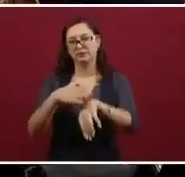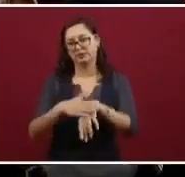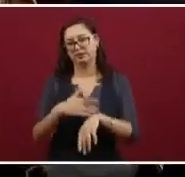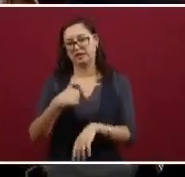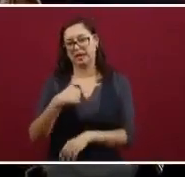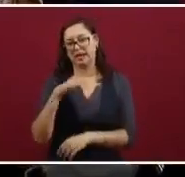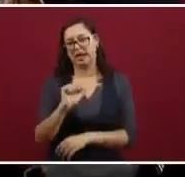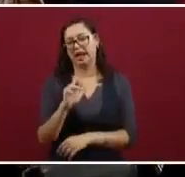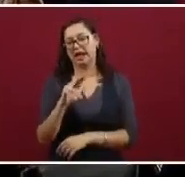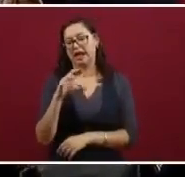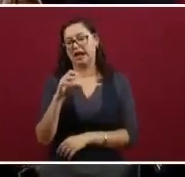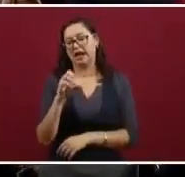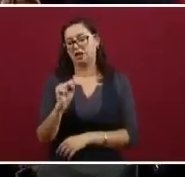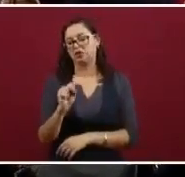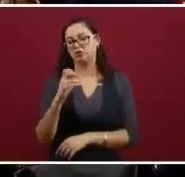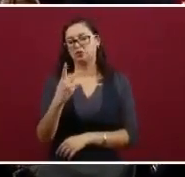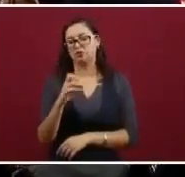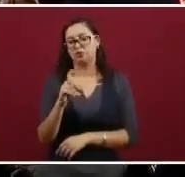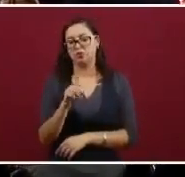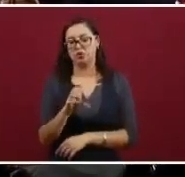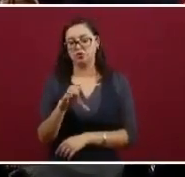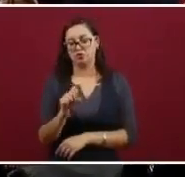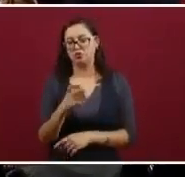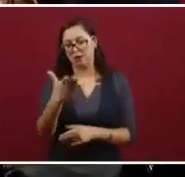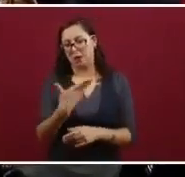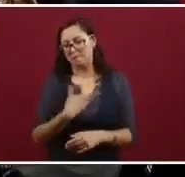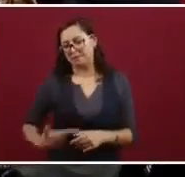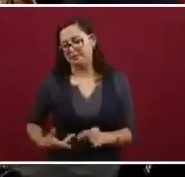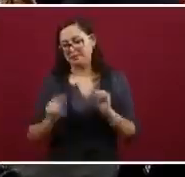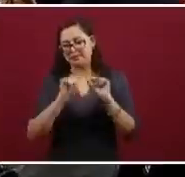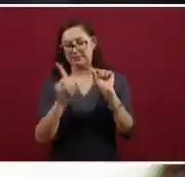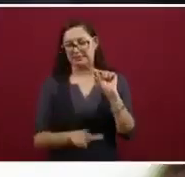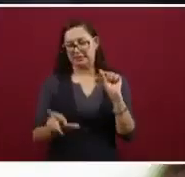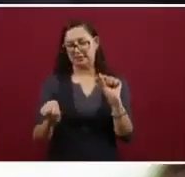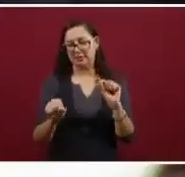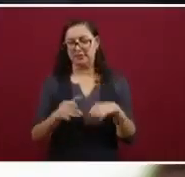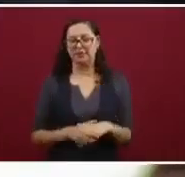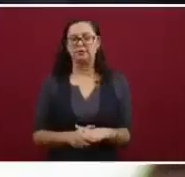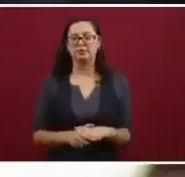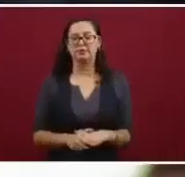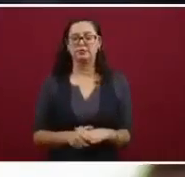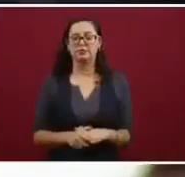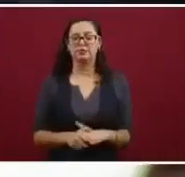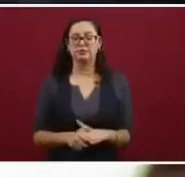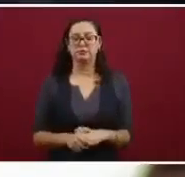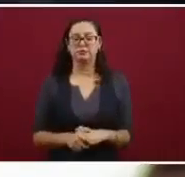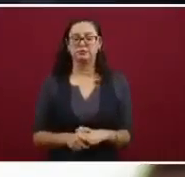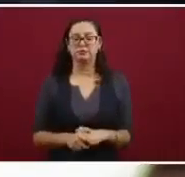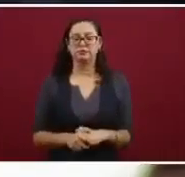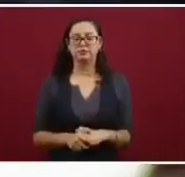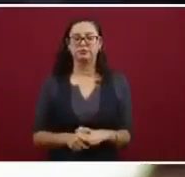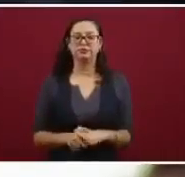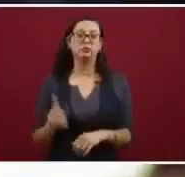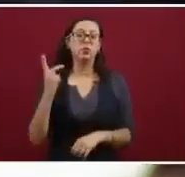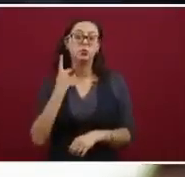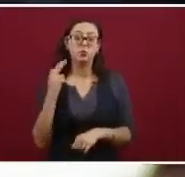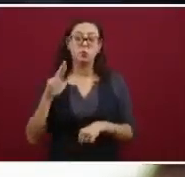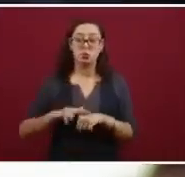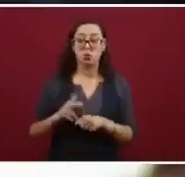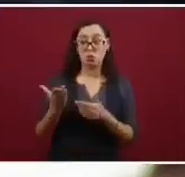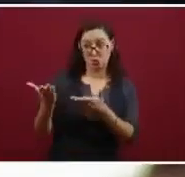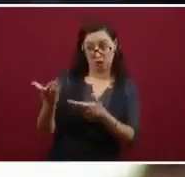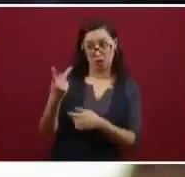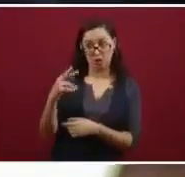reportero de Petróleo y Energía. Presidente de los Estados Unidos Mexicanos. El procurador acaba de decir que una de